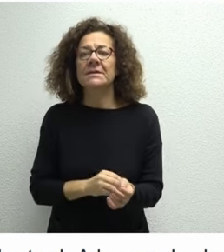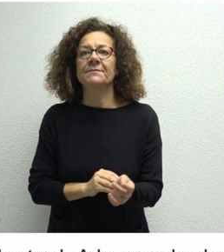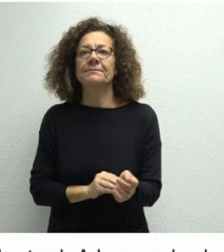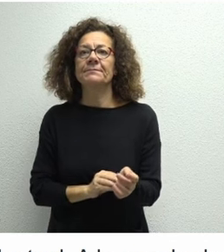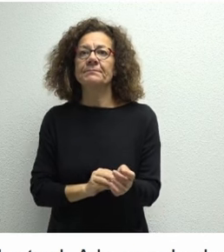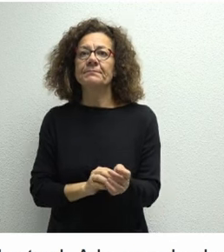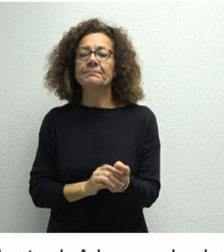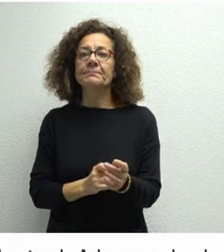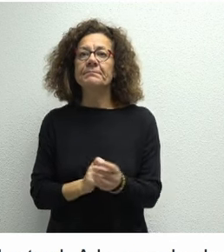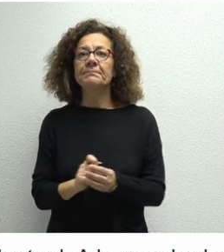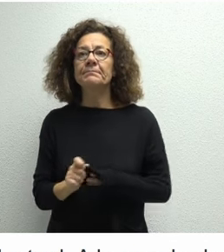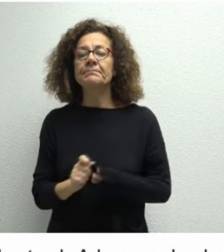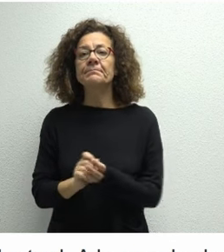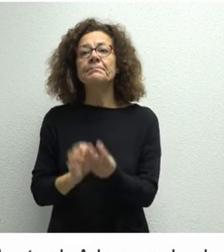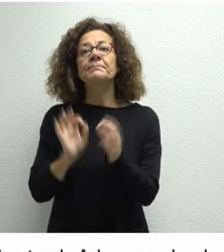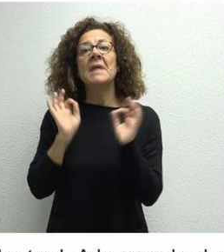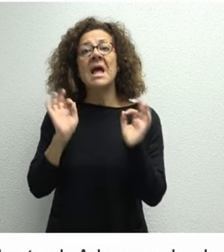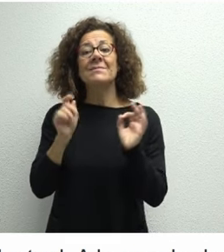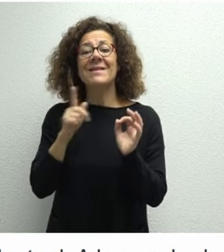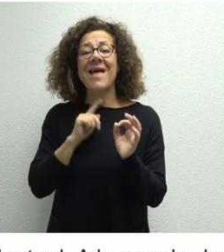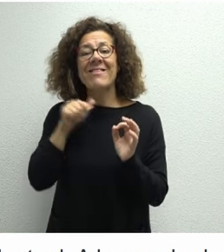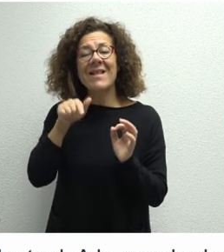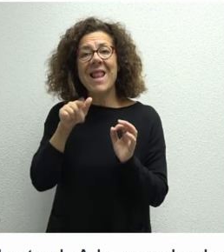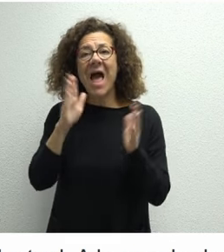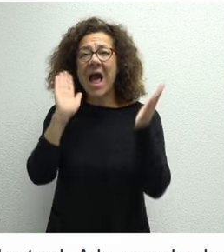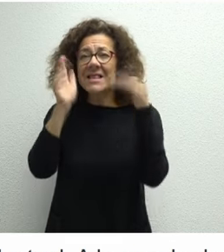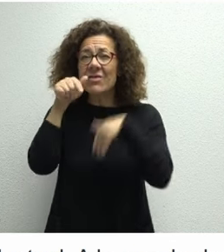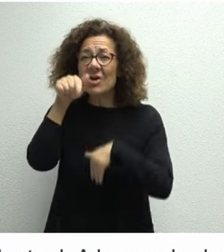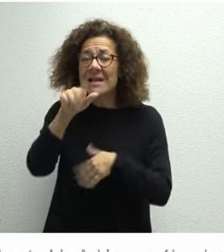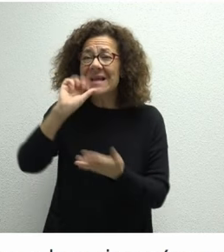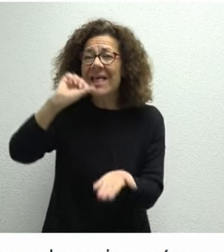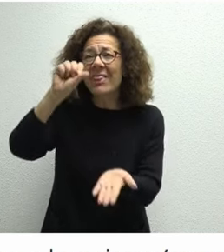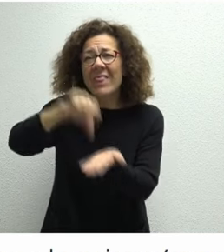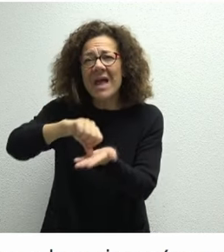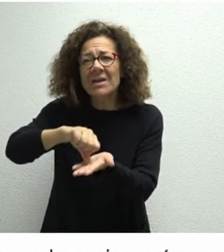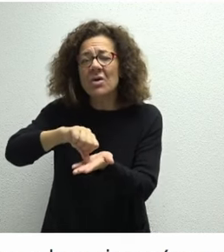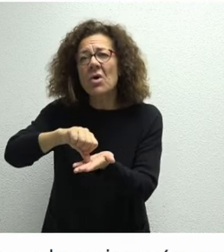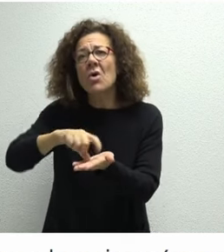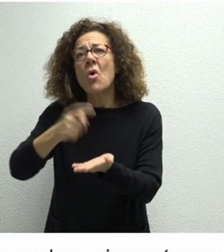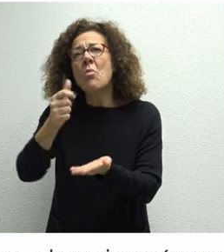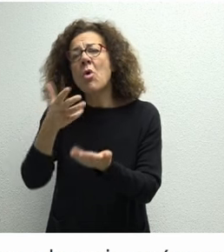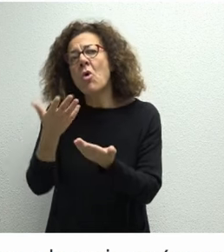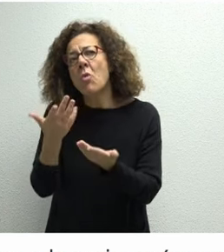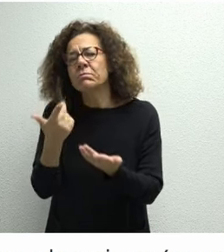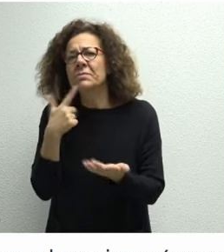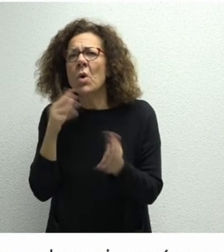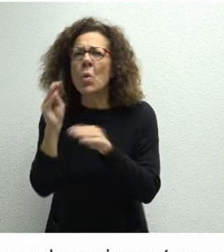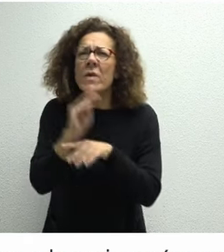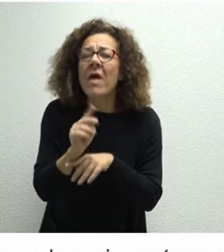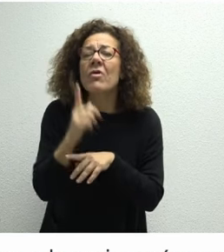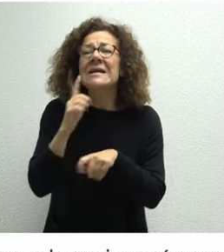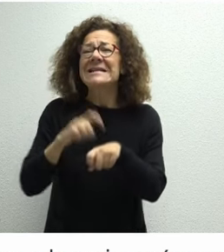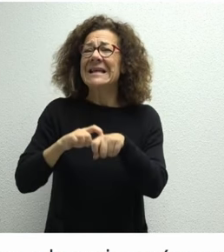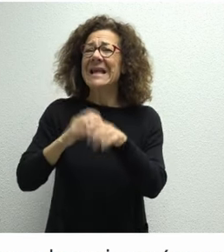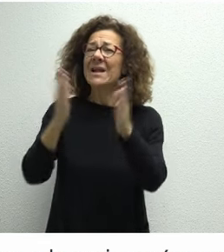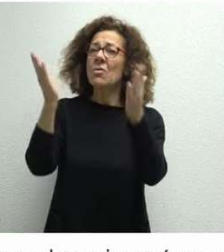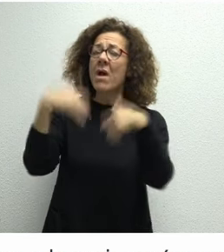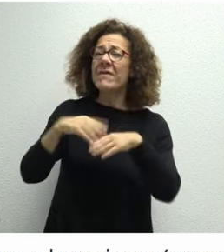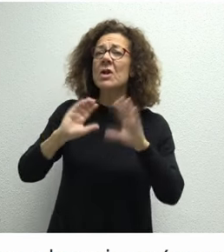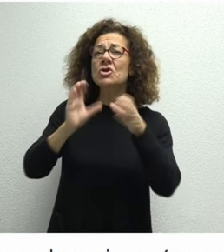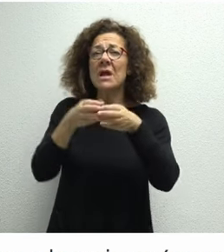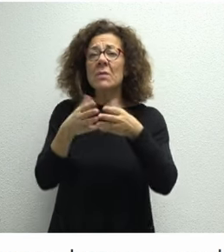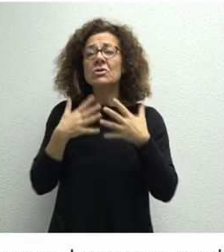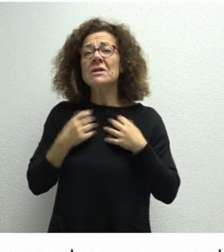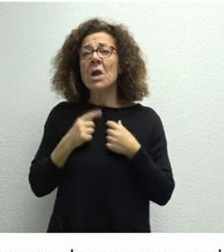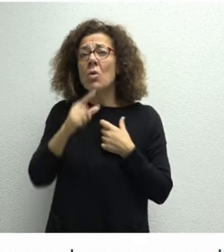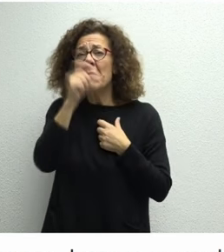verdad que la atención en ese centro en concreto de la Salud Mental estaba como muy dejada o descuidada no tenían psiquiatras y en los equipos de Salud Mental que le